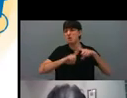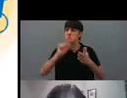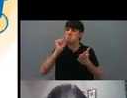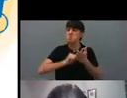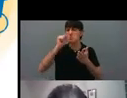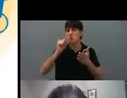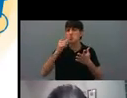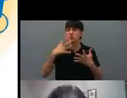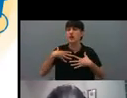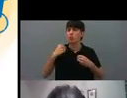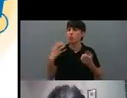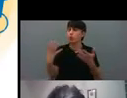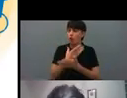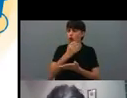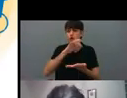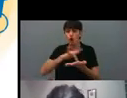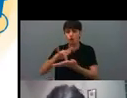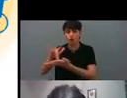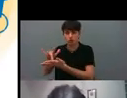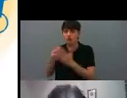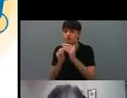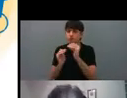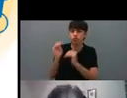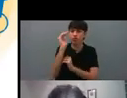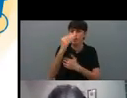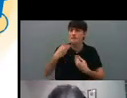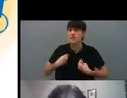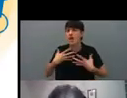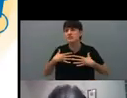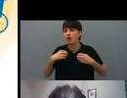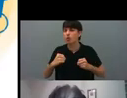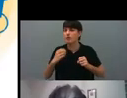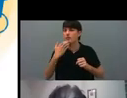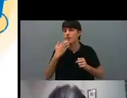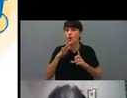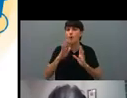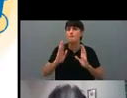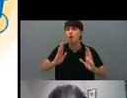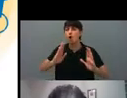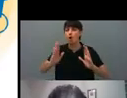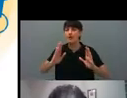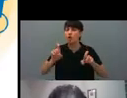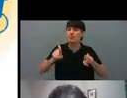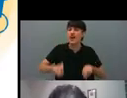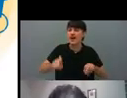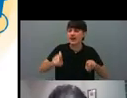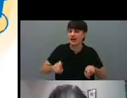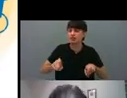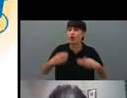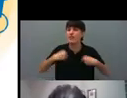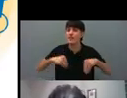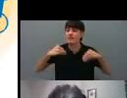todos tenemos. Una vida saludable como momentos de bienestar, de descansar, de